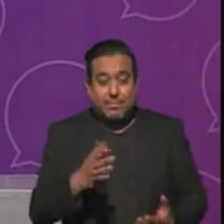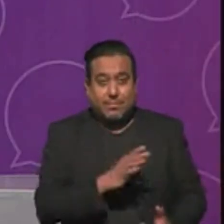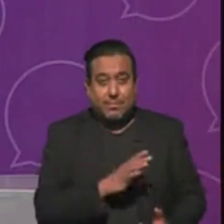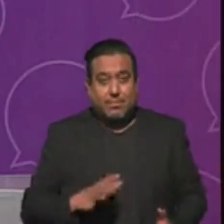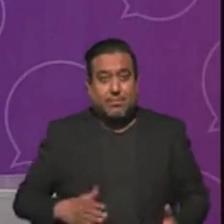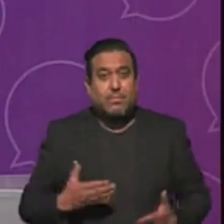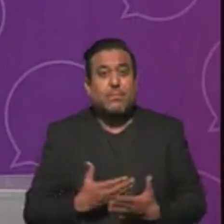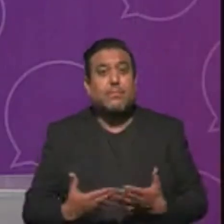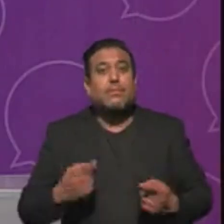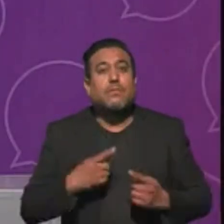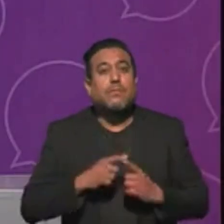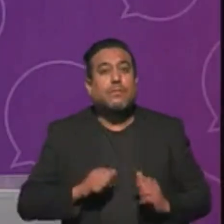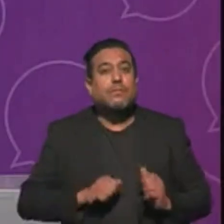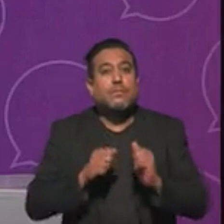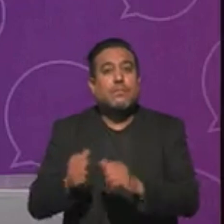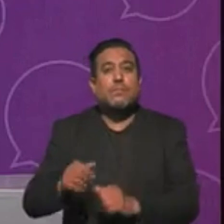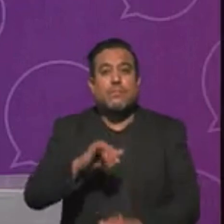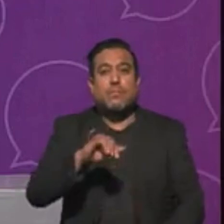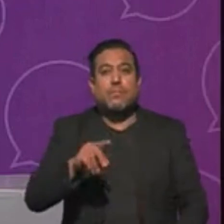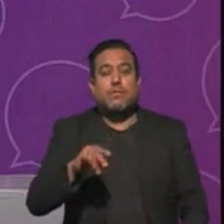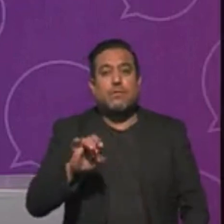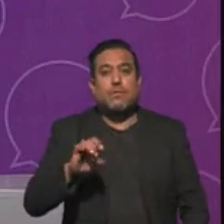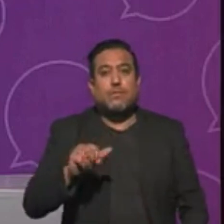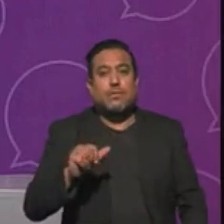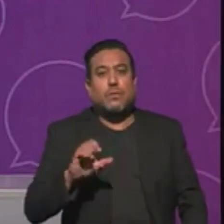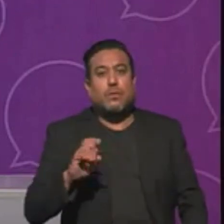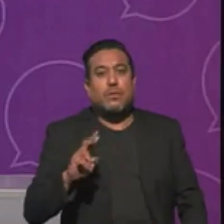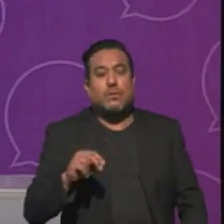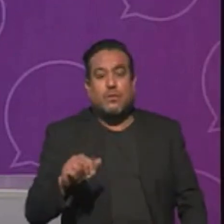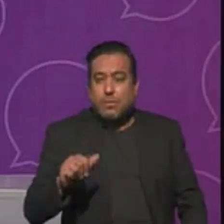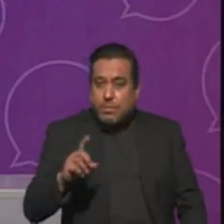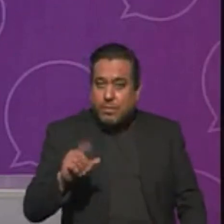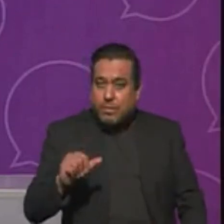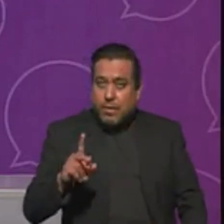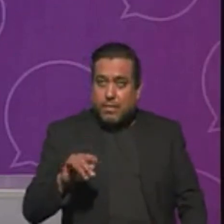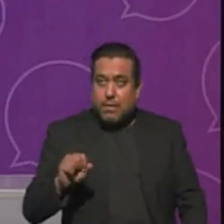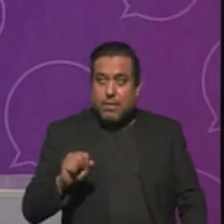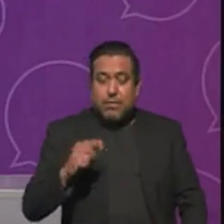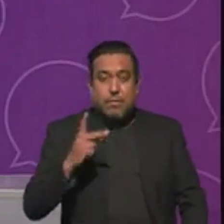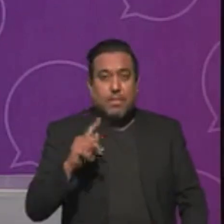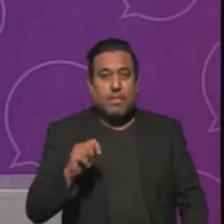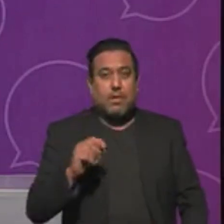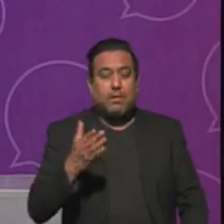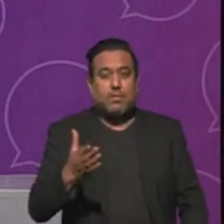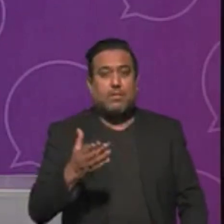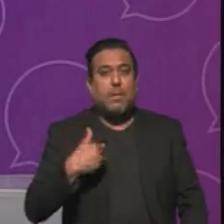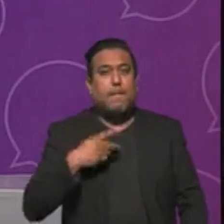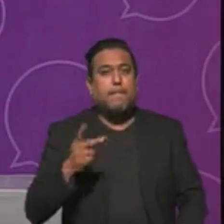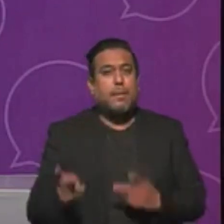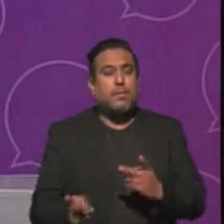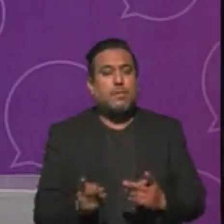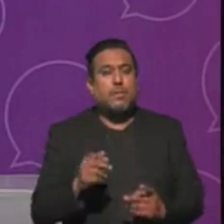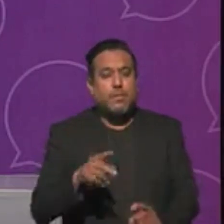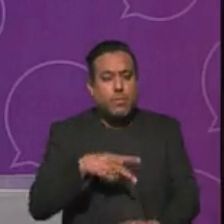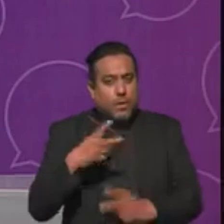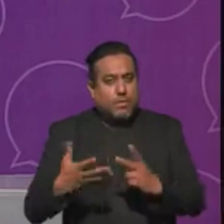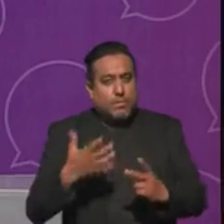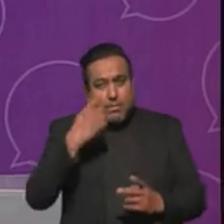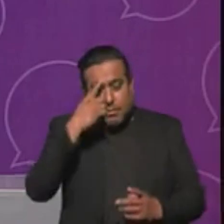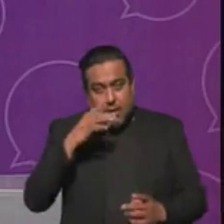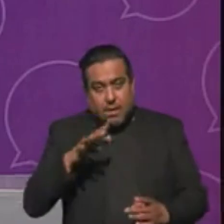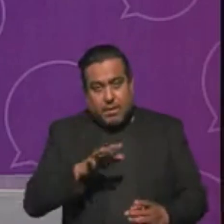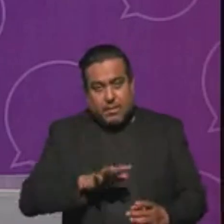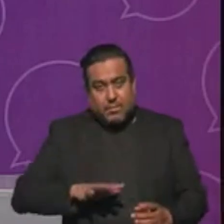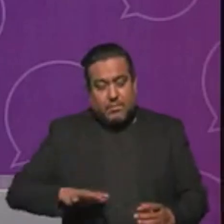respuesta de el candidato Jorge Alberto Acuña Dávalos del partido del trabajo Le repito la pregunta cómo planea garantizar el acceso